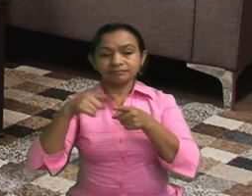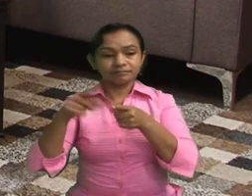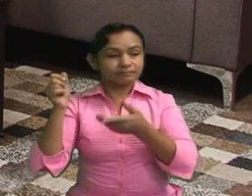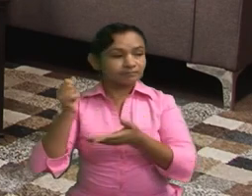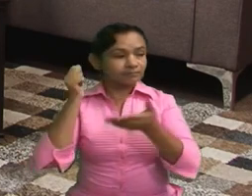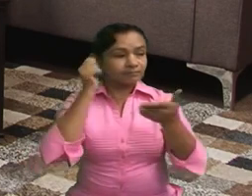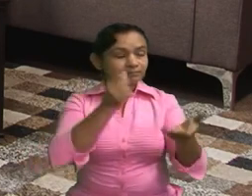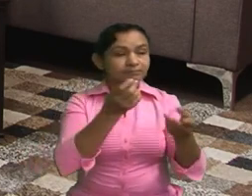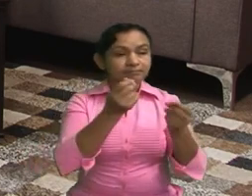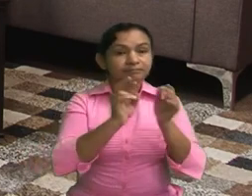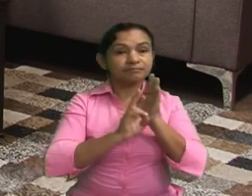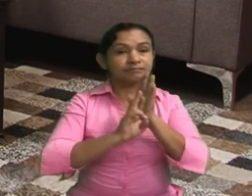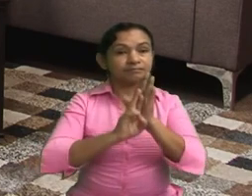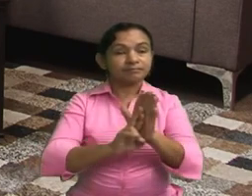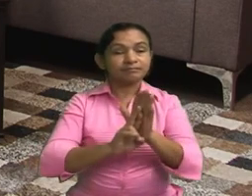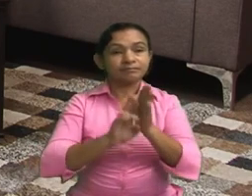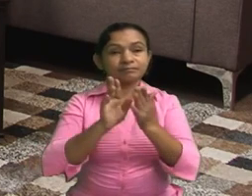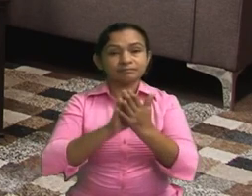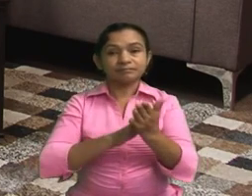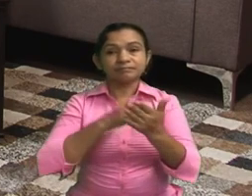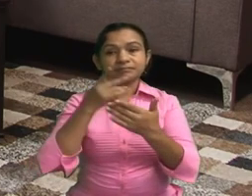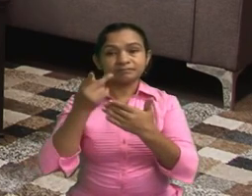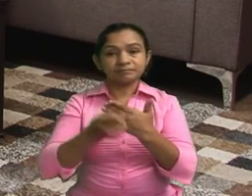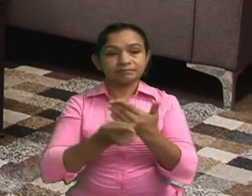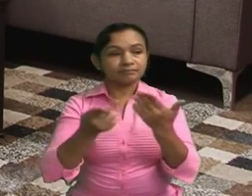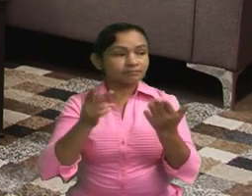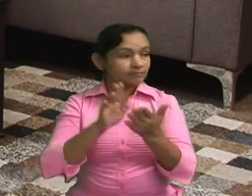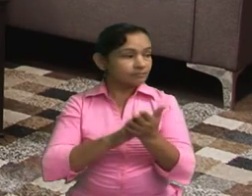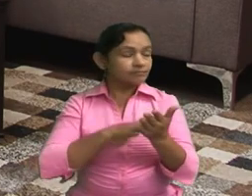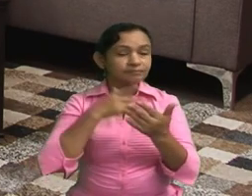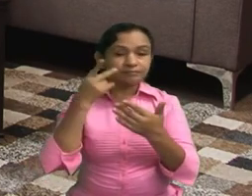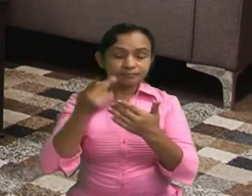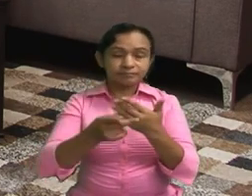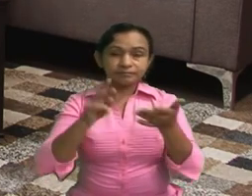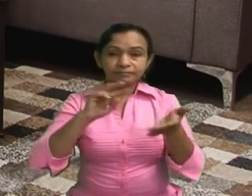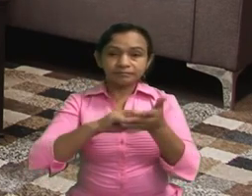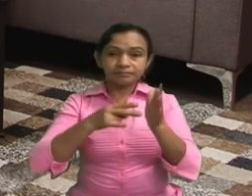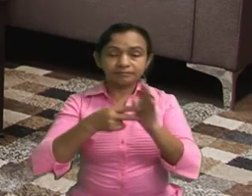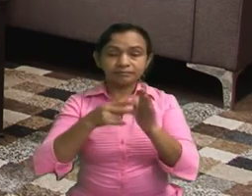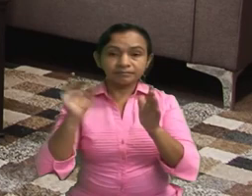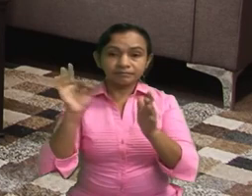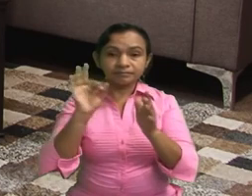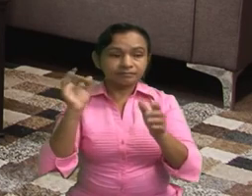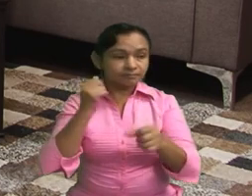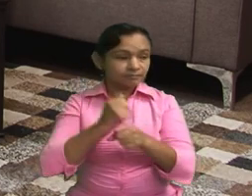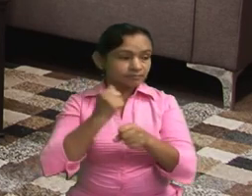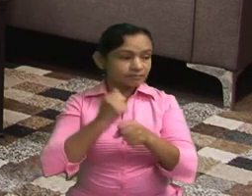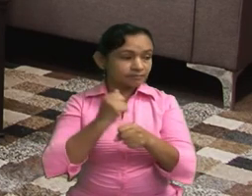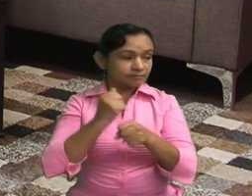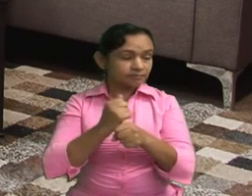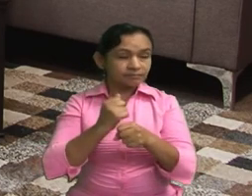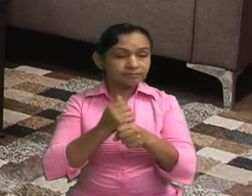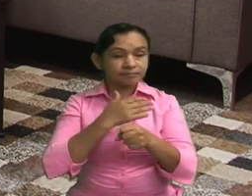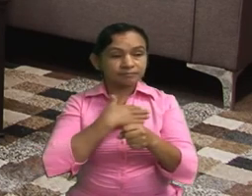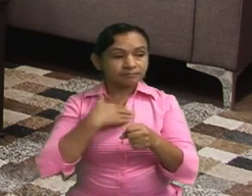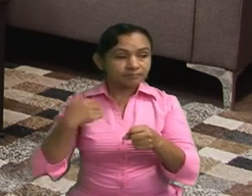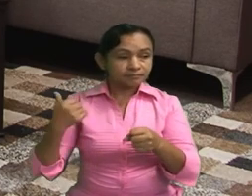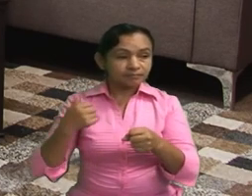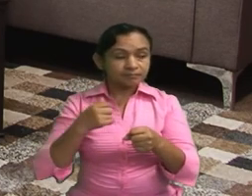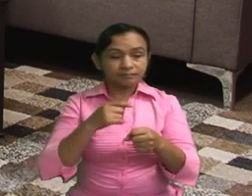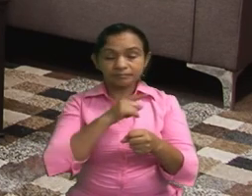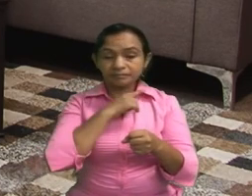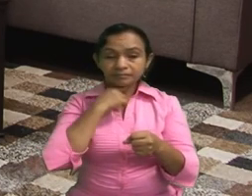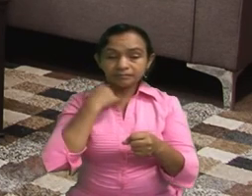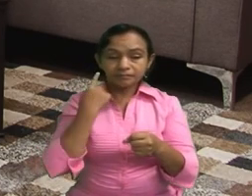ese resultado. Hay un programa, ¿no?, que está encargado. Entonces, ese programa consiste en ese mecanismo. Okay. Pero para que eso sea una